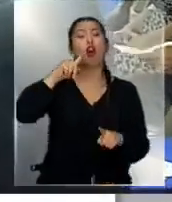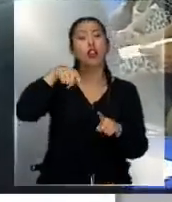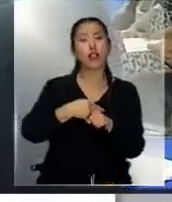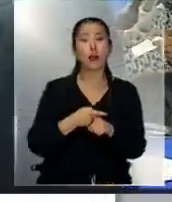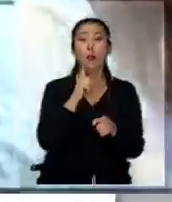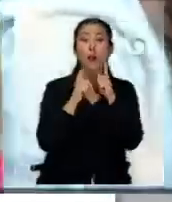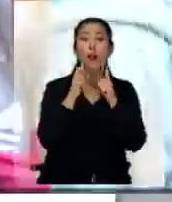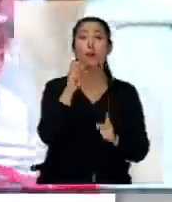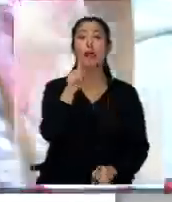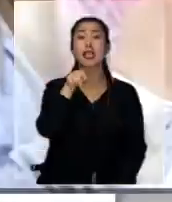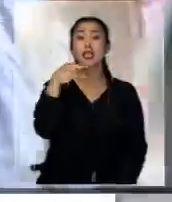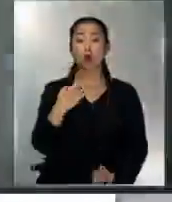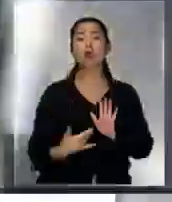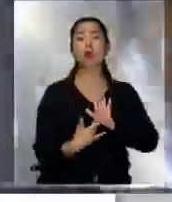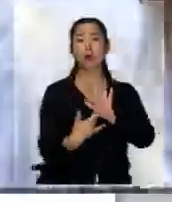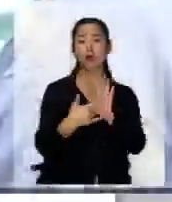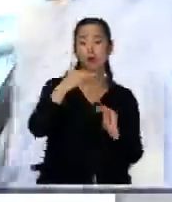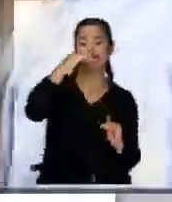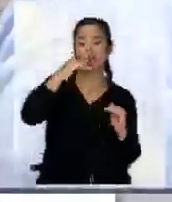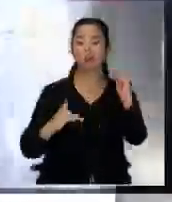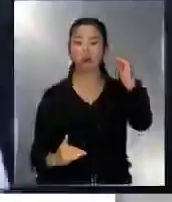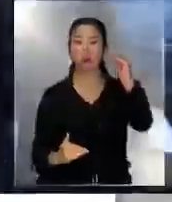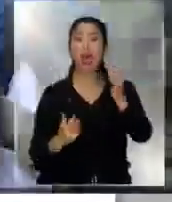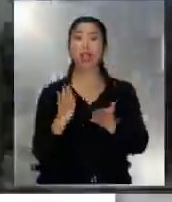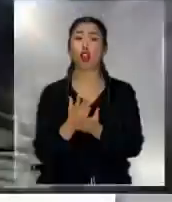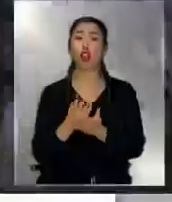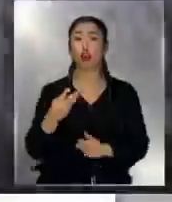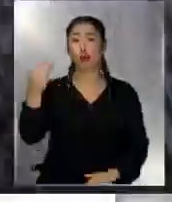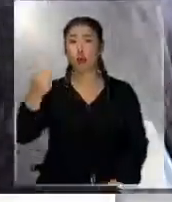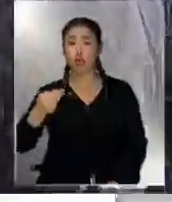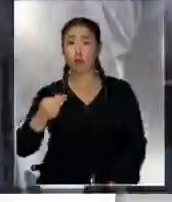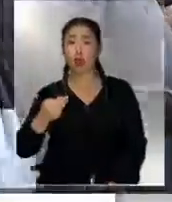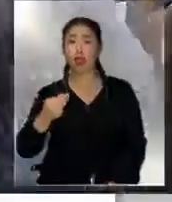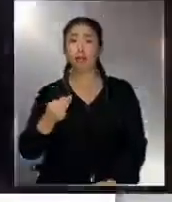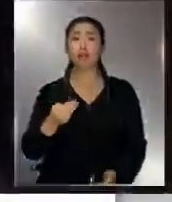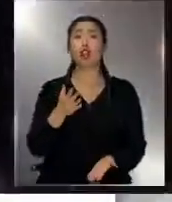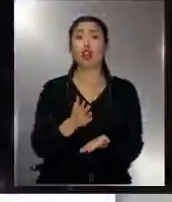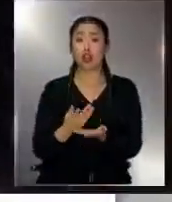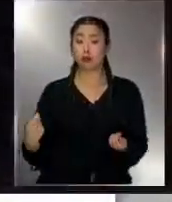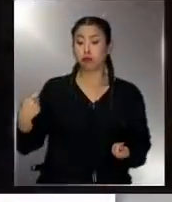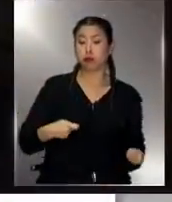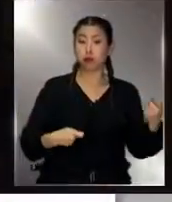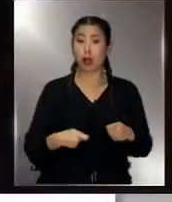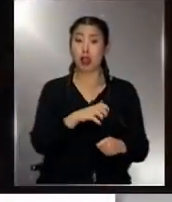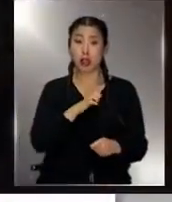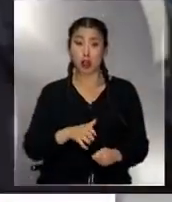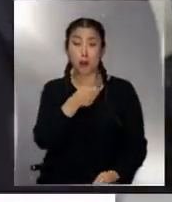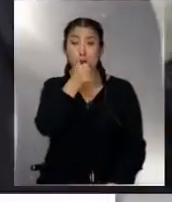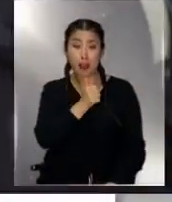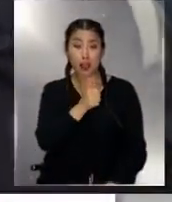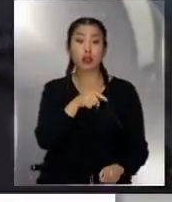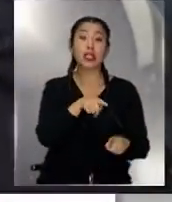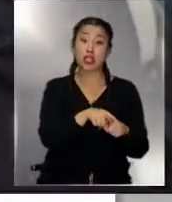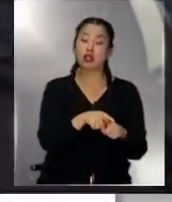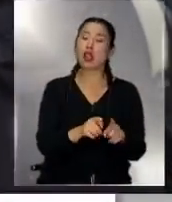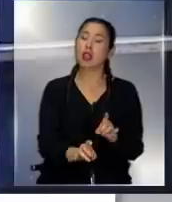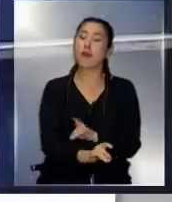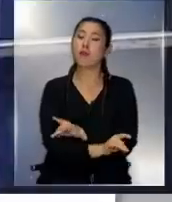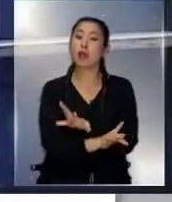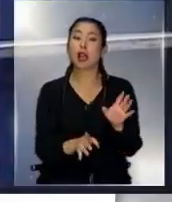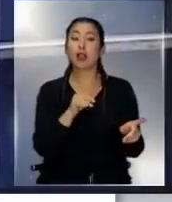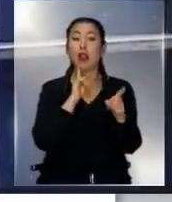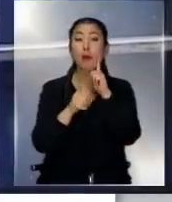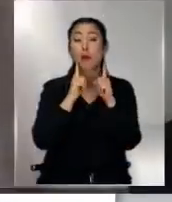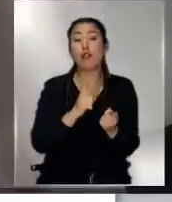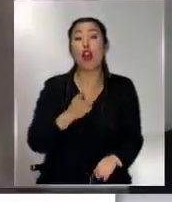la PSU demostró la amplia brecha entre colegios municipales, subvencionados y particulares pagados. Y eso queda claro en las